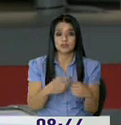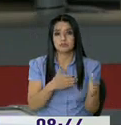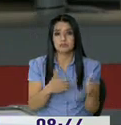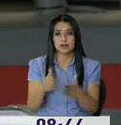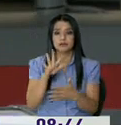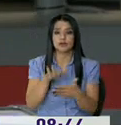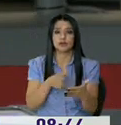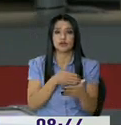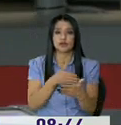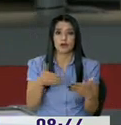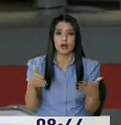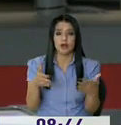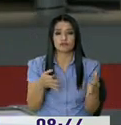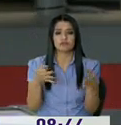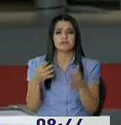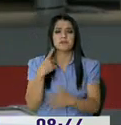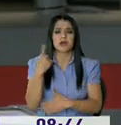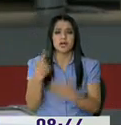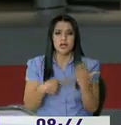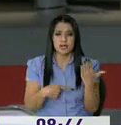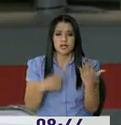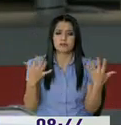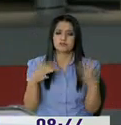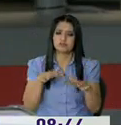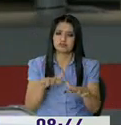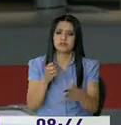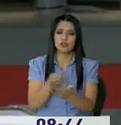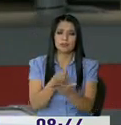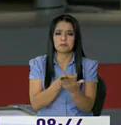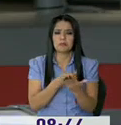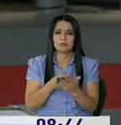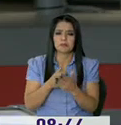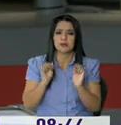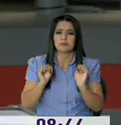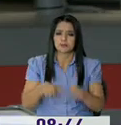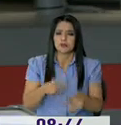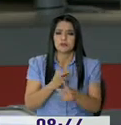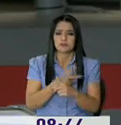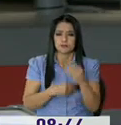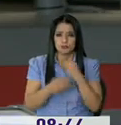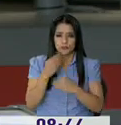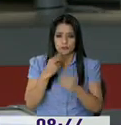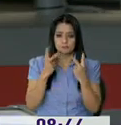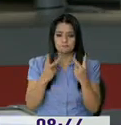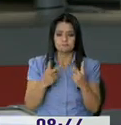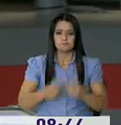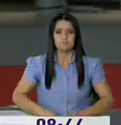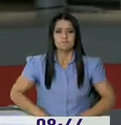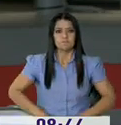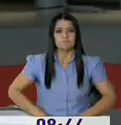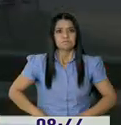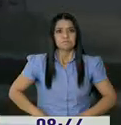horarios de atención justamente para el abastecimiento de los alimentos. Veamos.